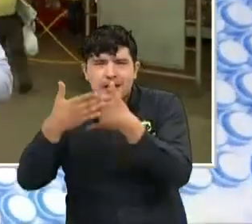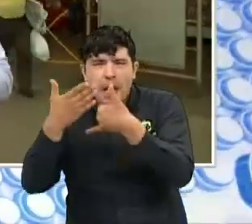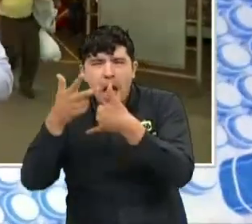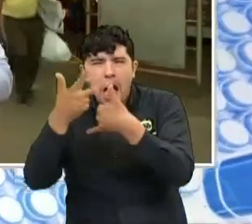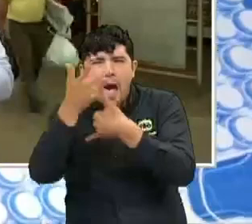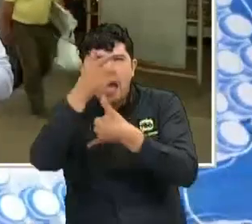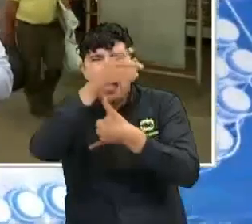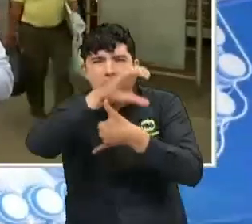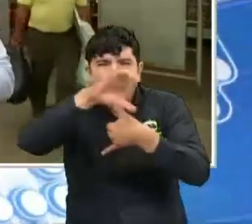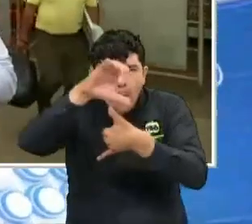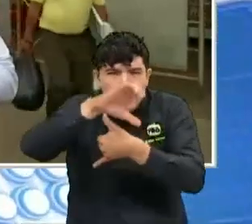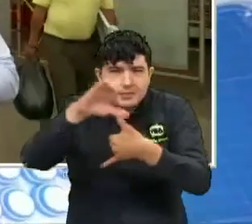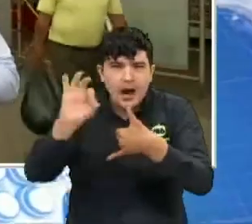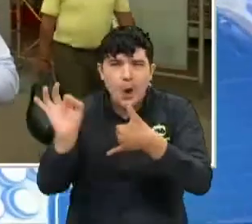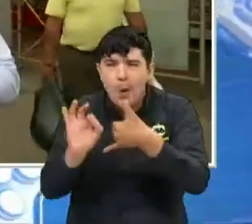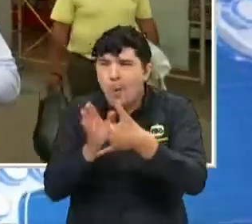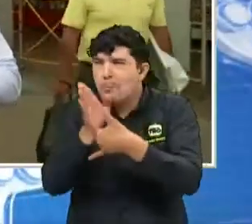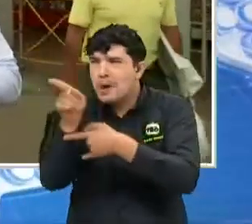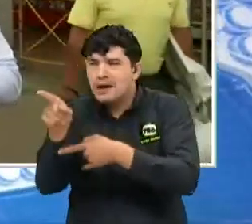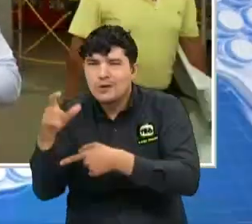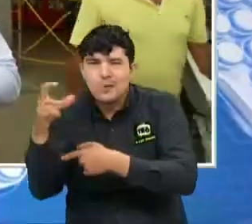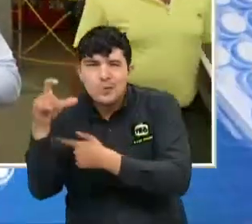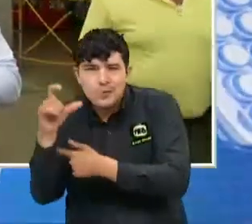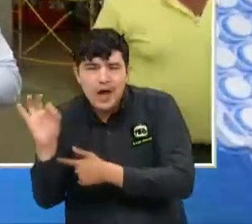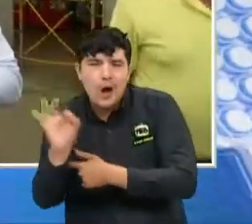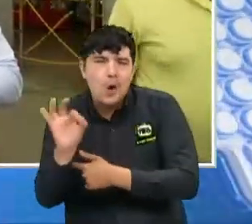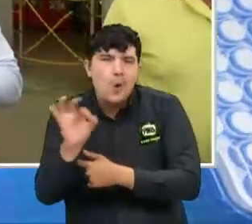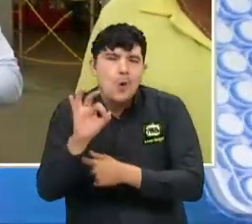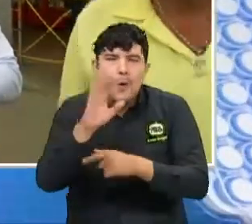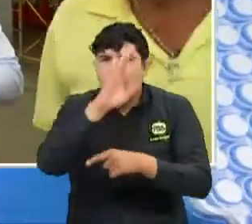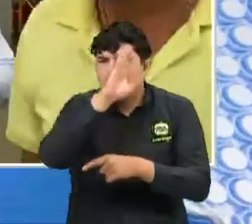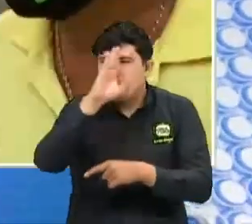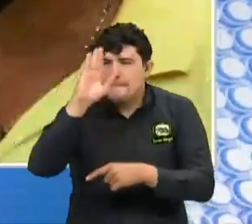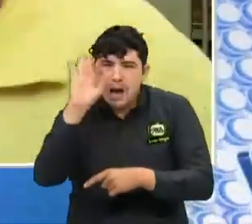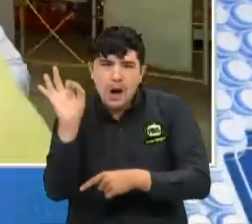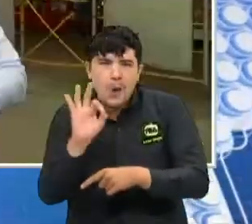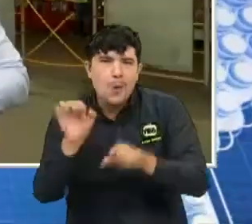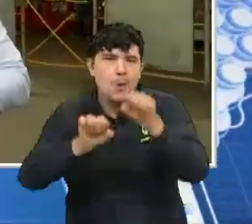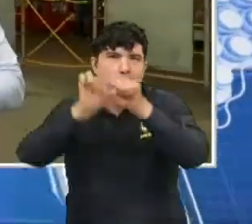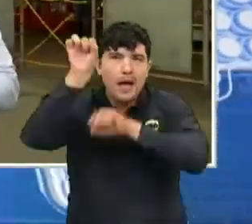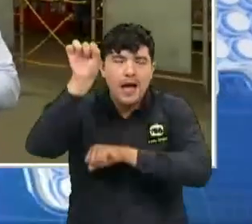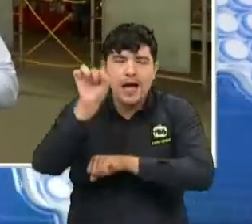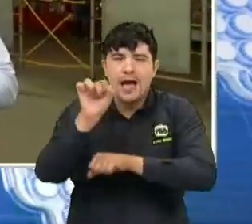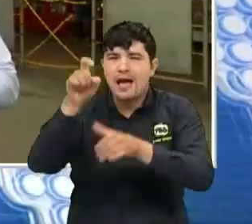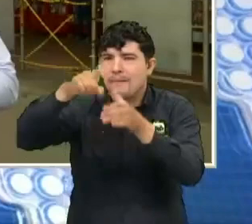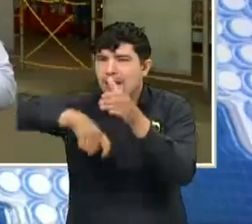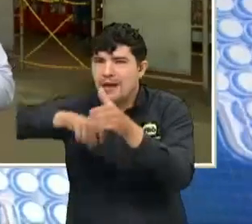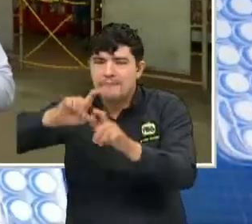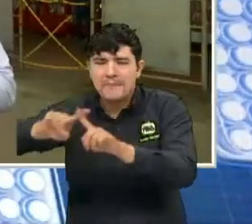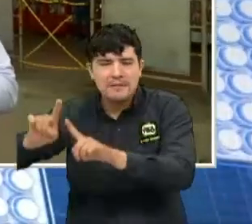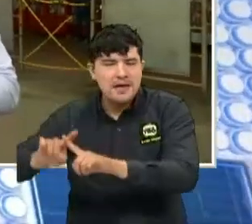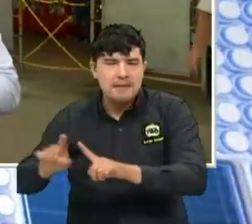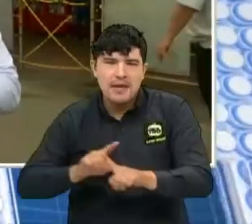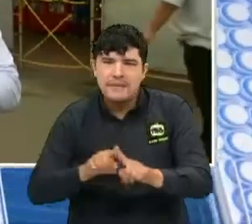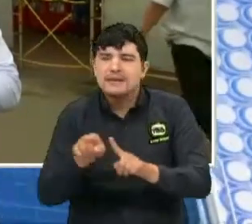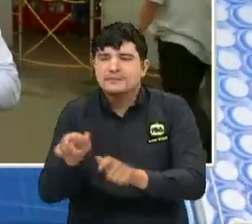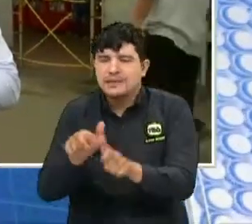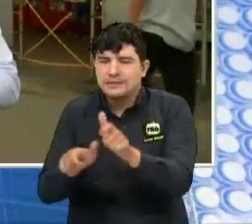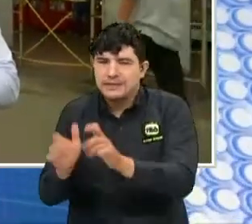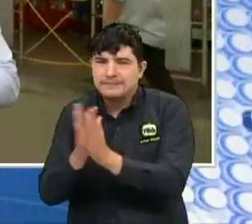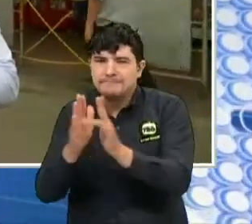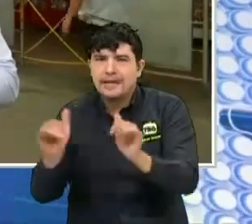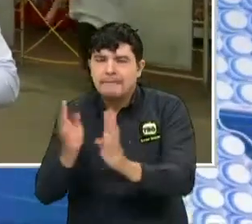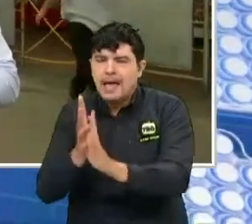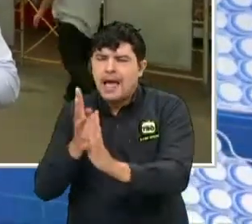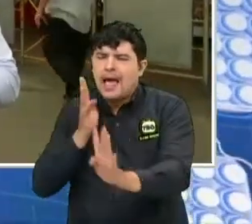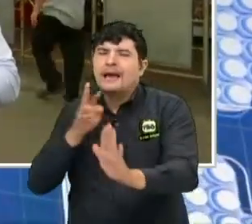atlántica, hacia ciudades como Cúcuta, haciendo enormes filas justamente para cumplir con esos protocolos de bioseguridad. Lo